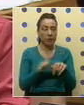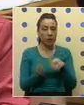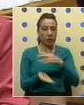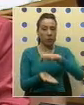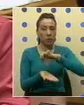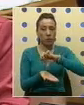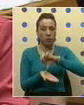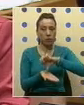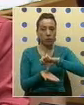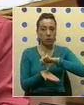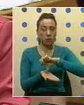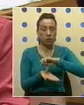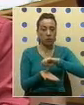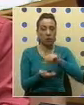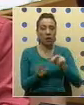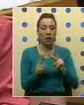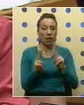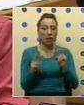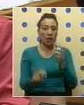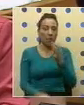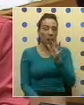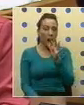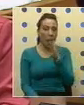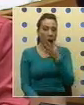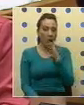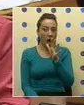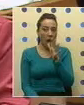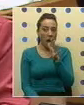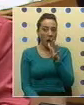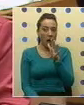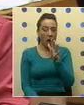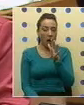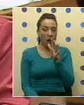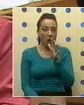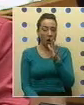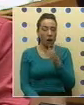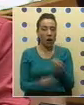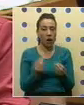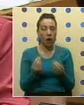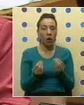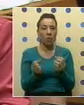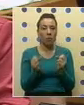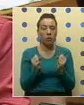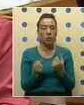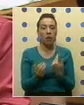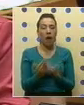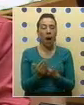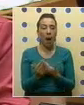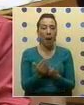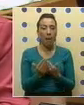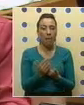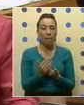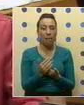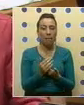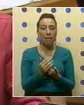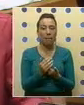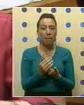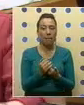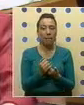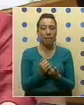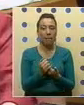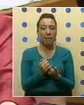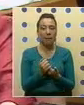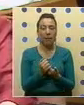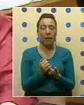día, que es el tema del agua, ¿ya? Y cómo se puede mayormente aprovechar en bien de